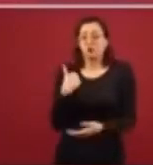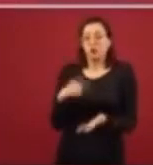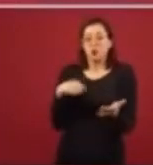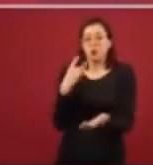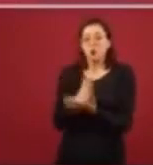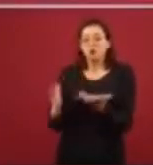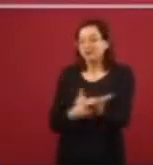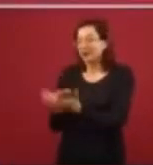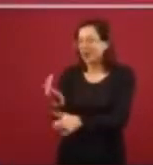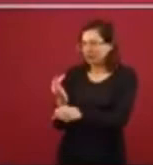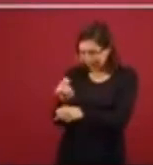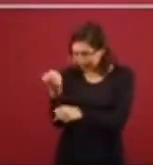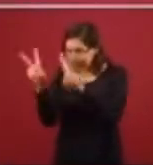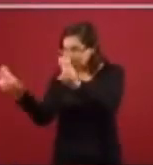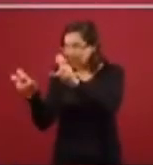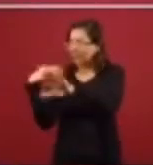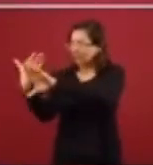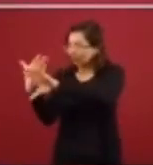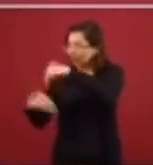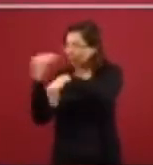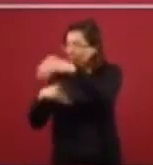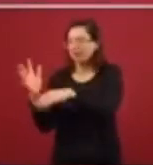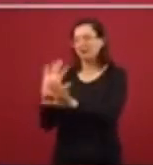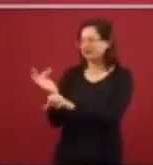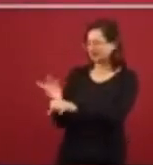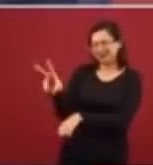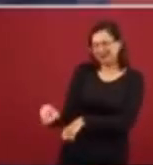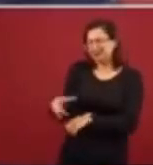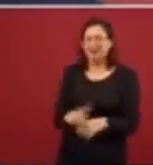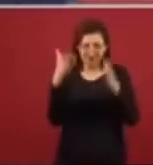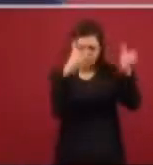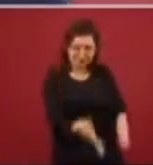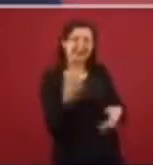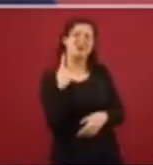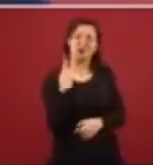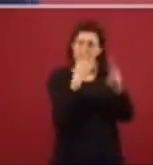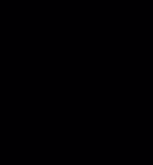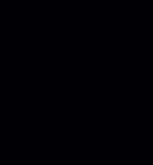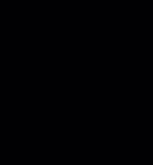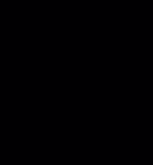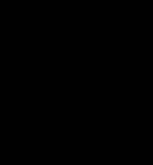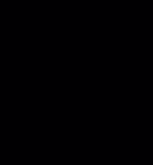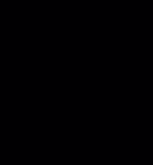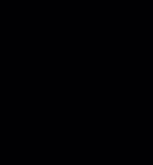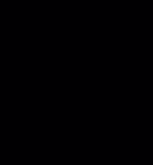guerrilla no, política sí, vamos a lo que nos importa.